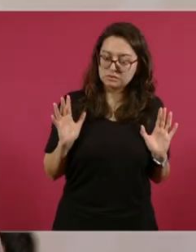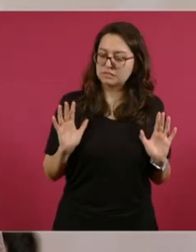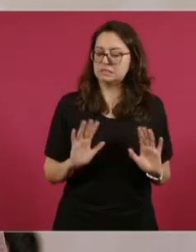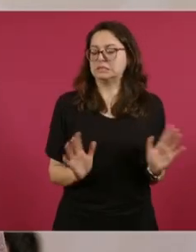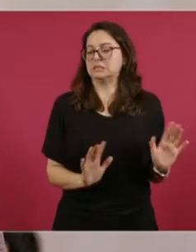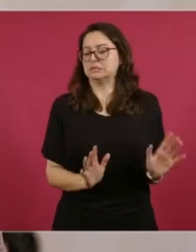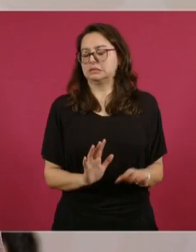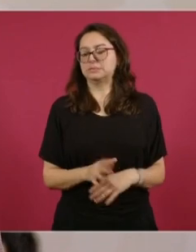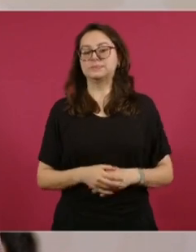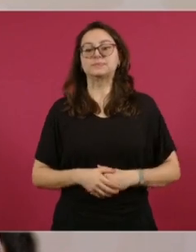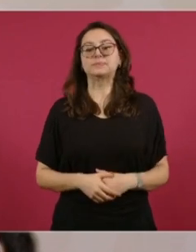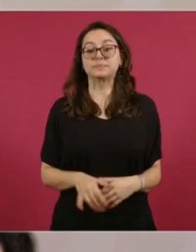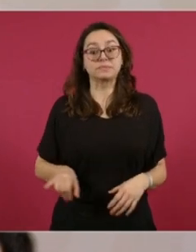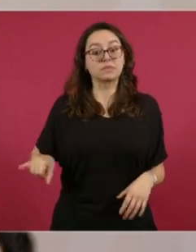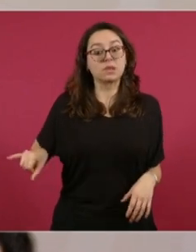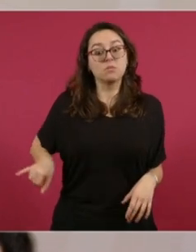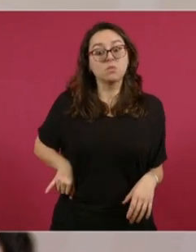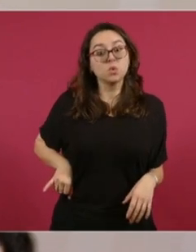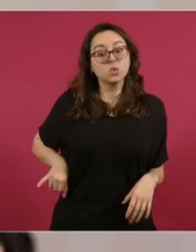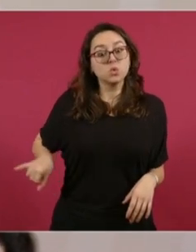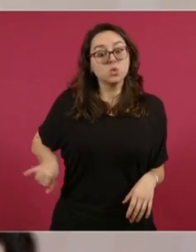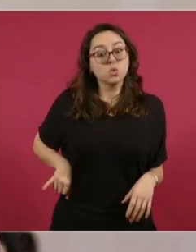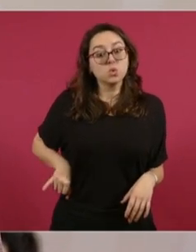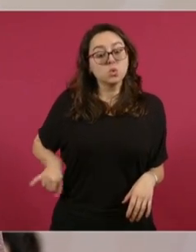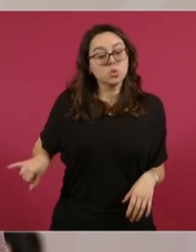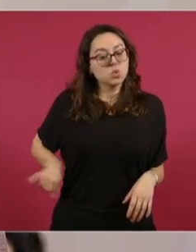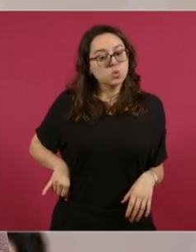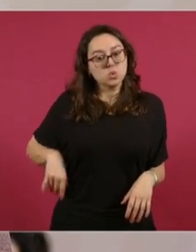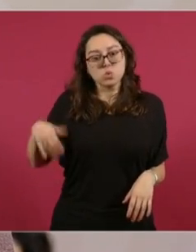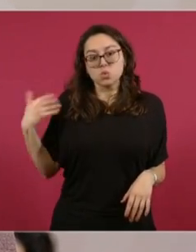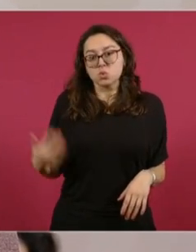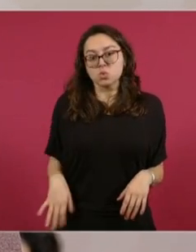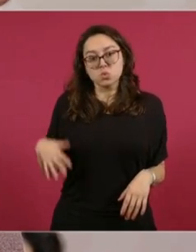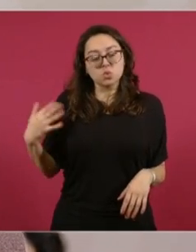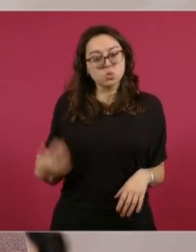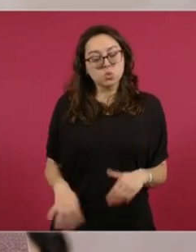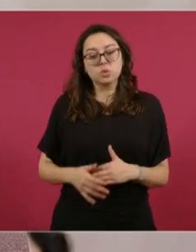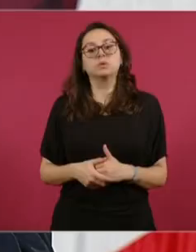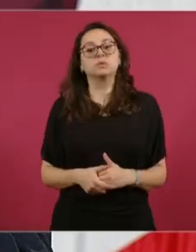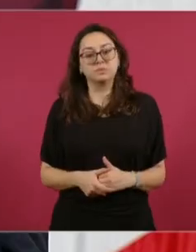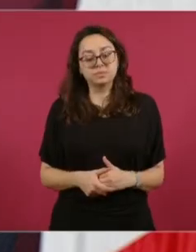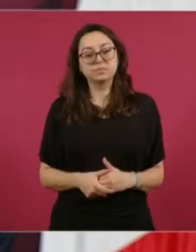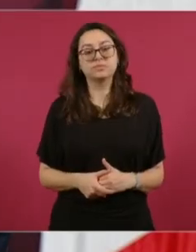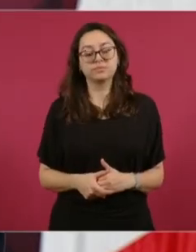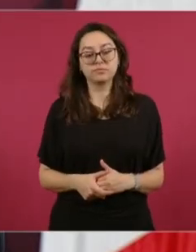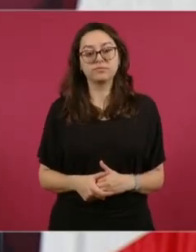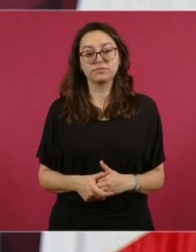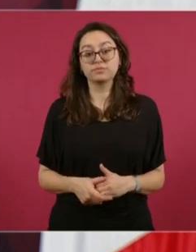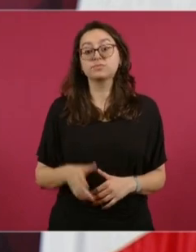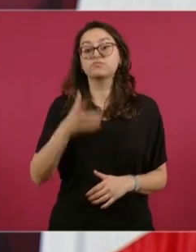No, pero es interesantísimo porque un investigador,